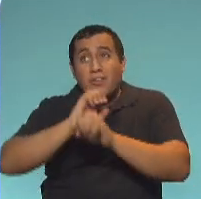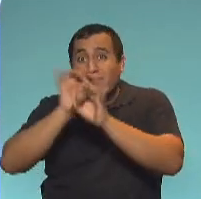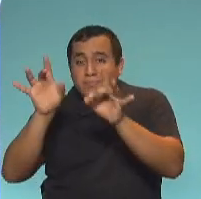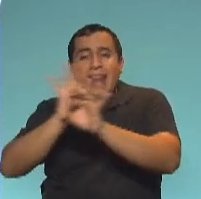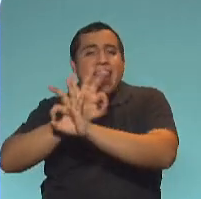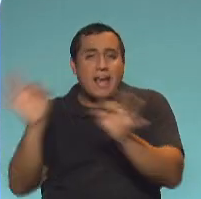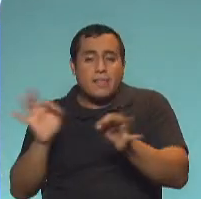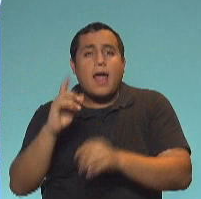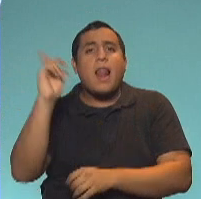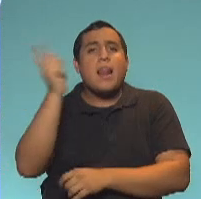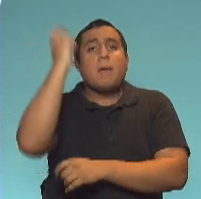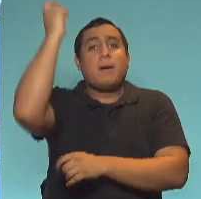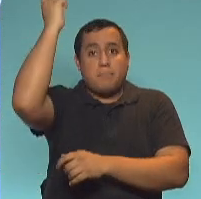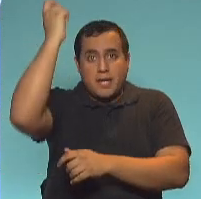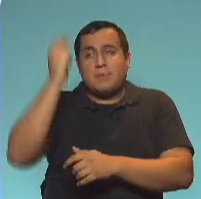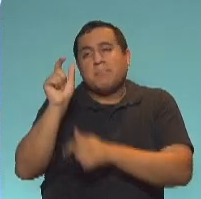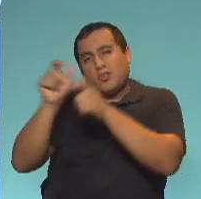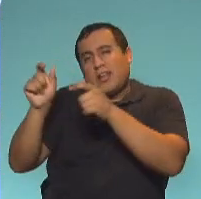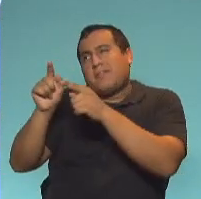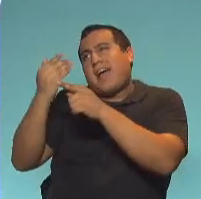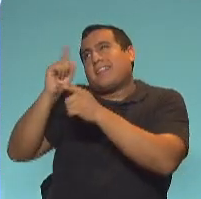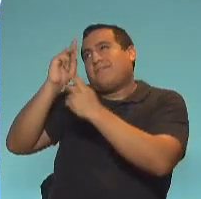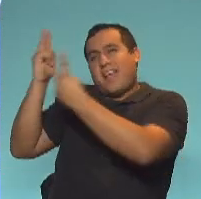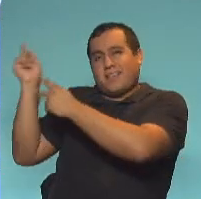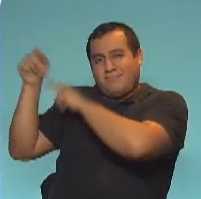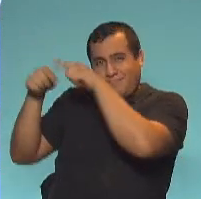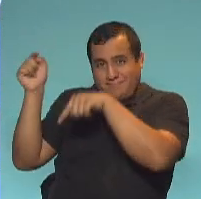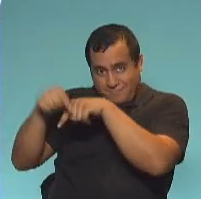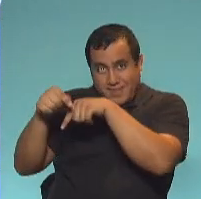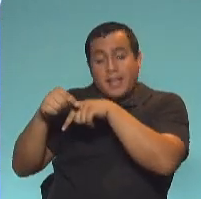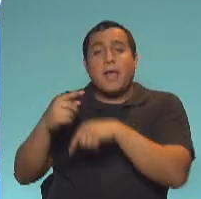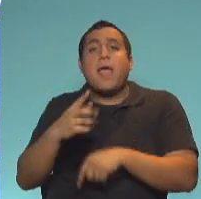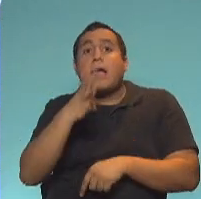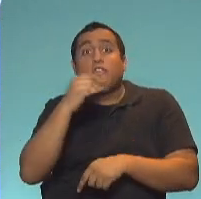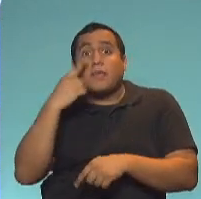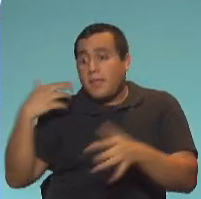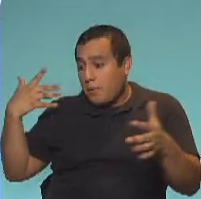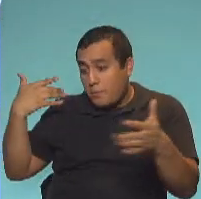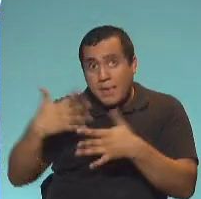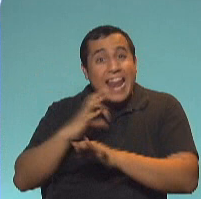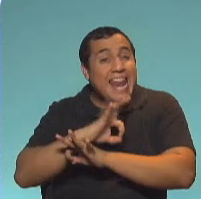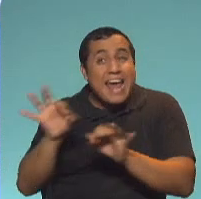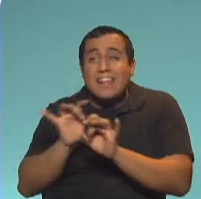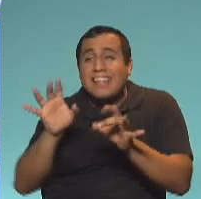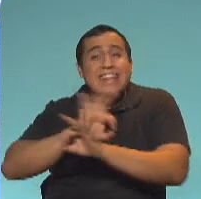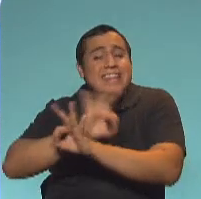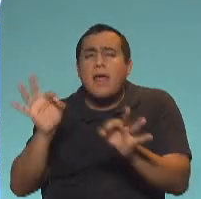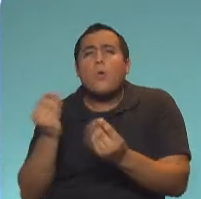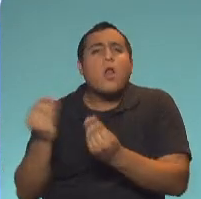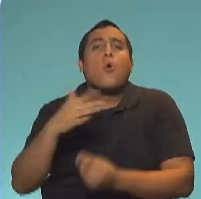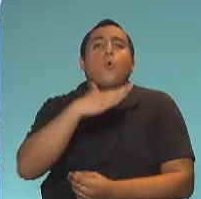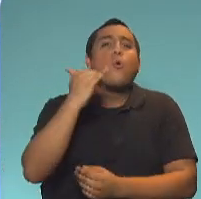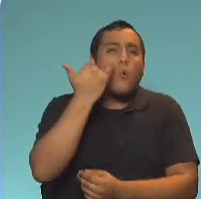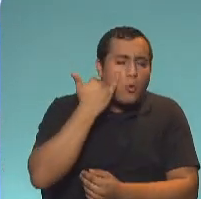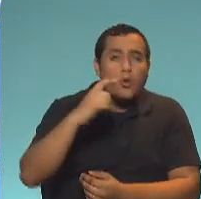la pampa solamente con casos importados y más de 14 días sin notificar casos nos encontramos en jujuy